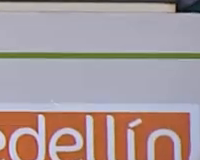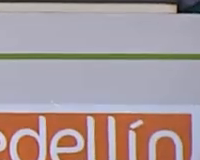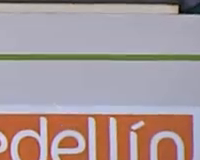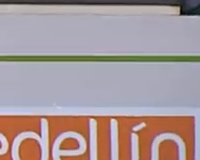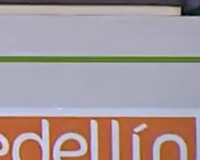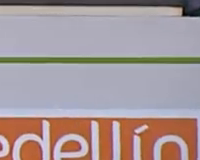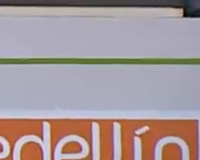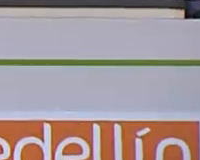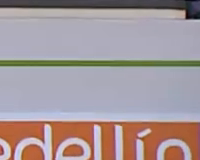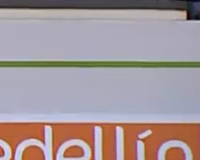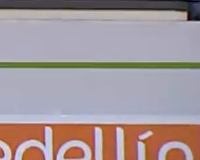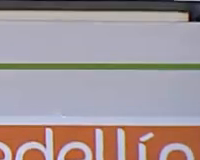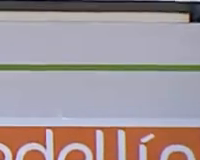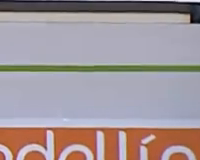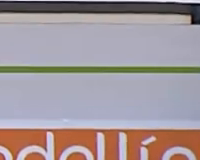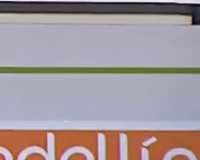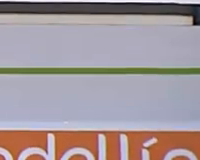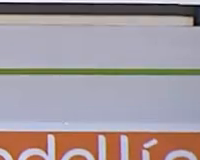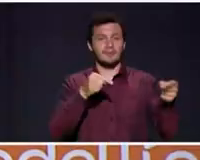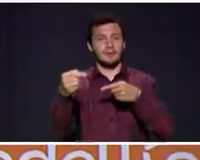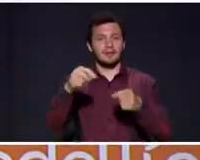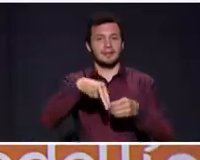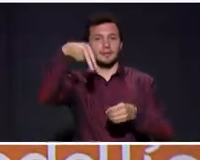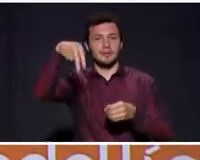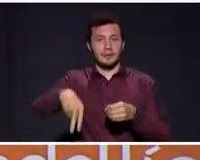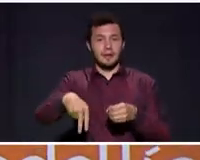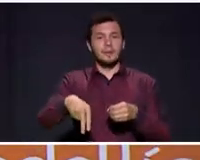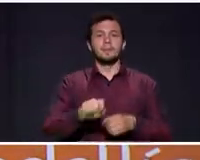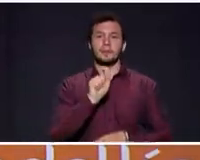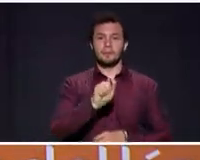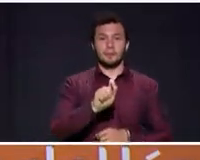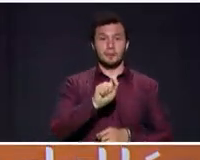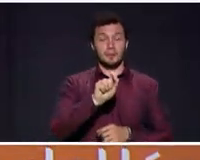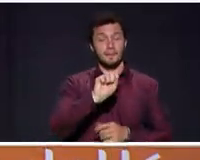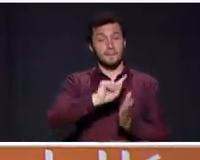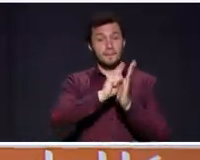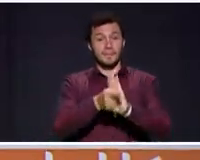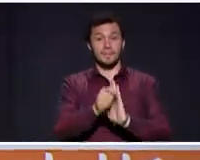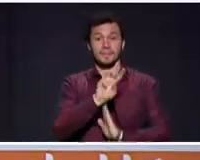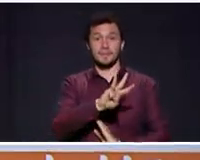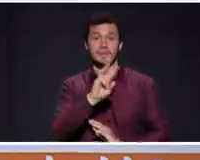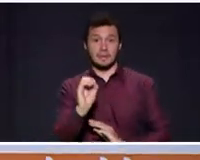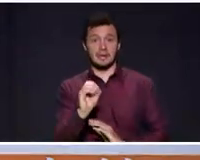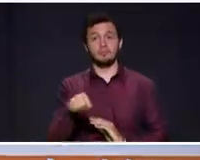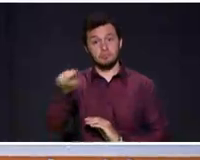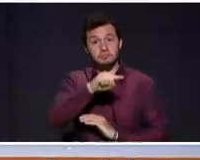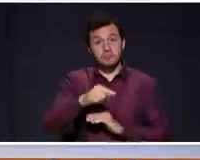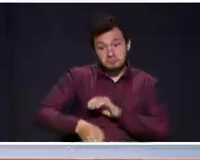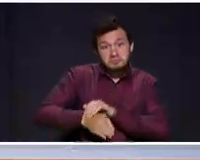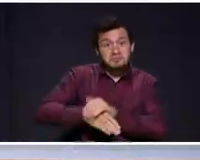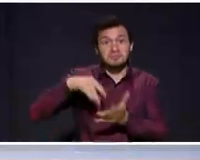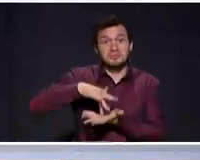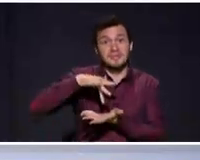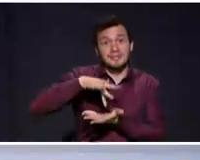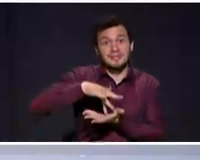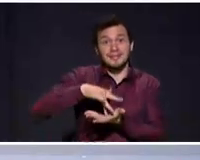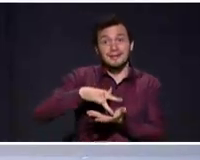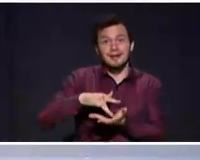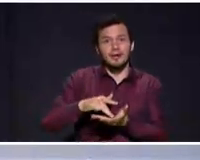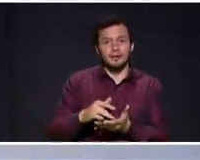en alianza con el portal digital minuto 30 ustedes siguen participando y eso permite que nosotros nos demos cuenta que la ciudadanía está